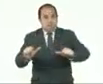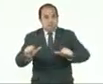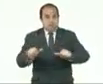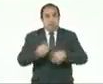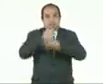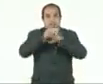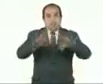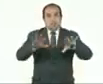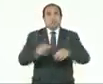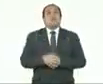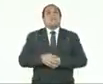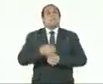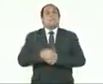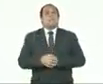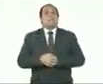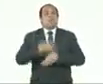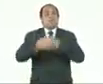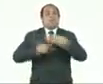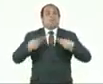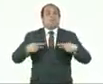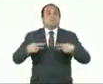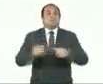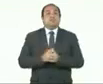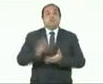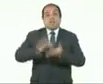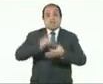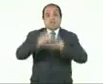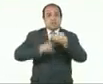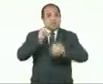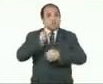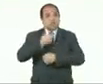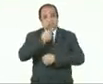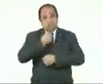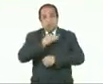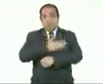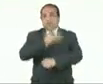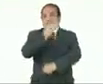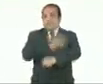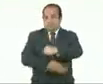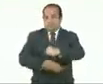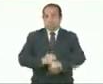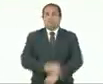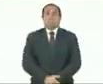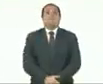nuestros conciudadanos. Muchas gracias a todas y todos. Buenas tardes.